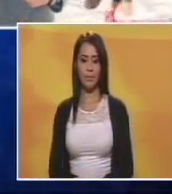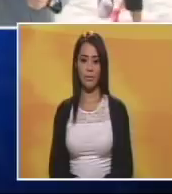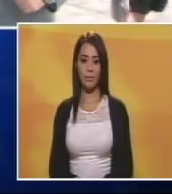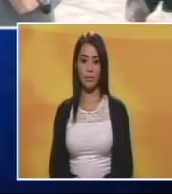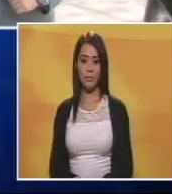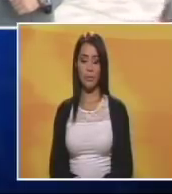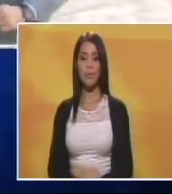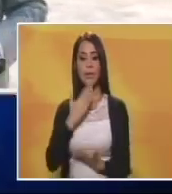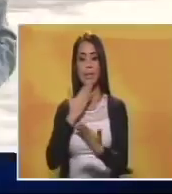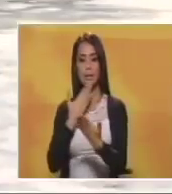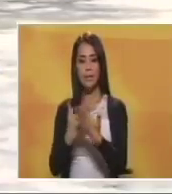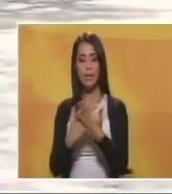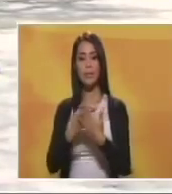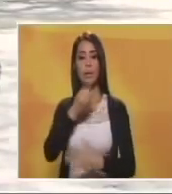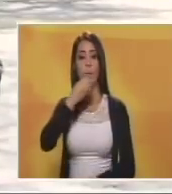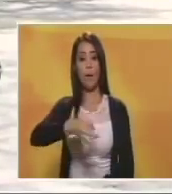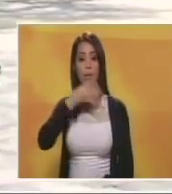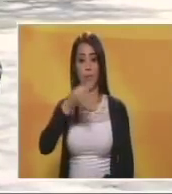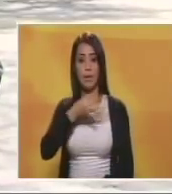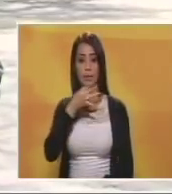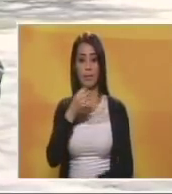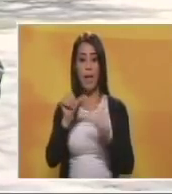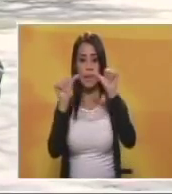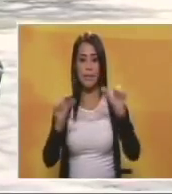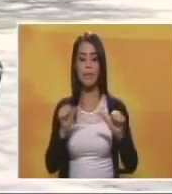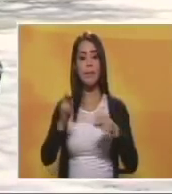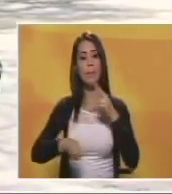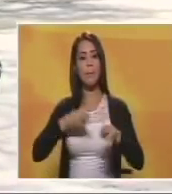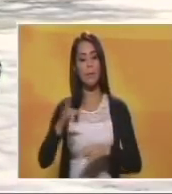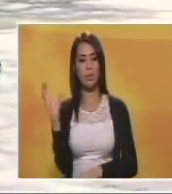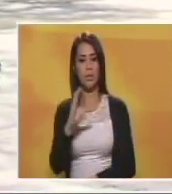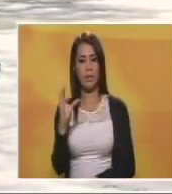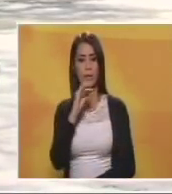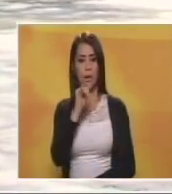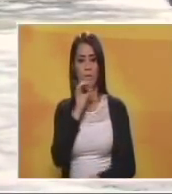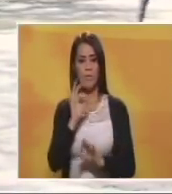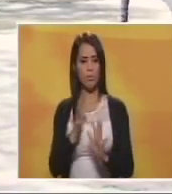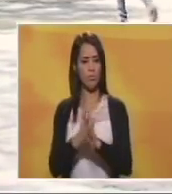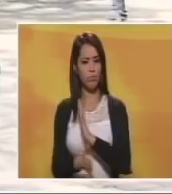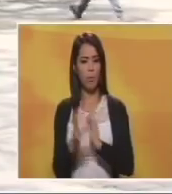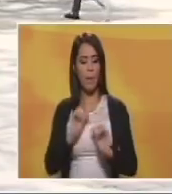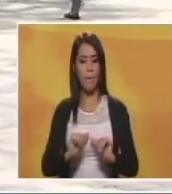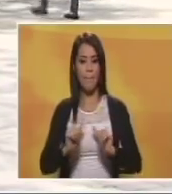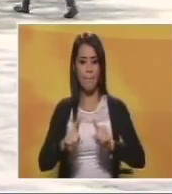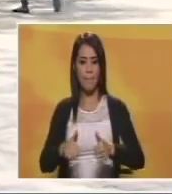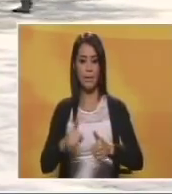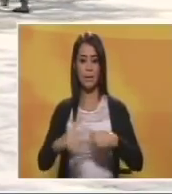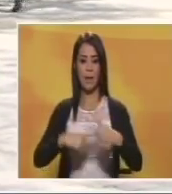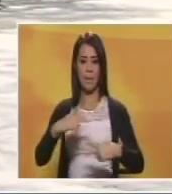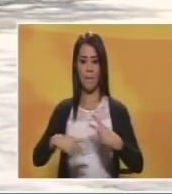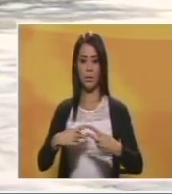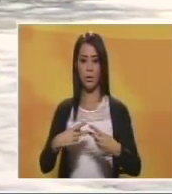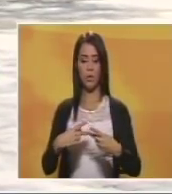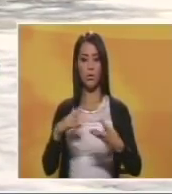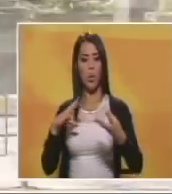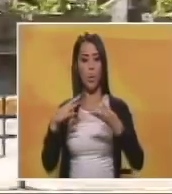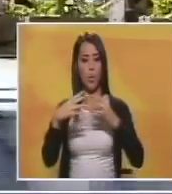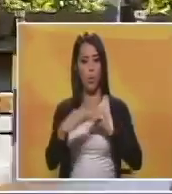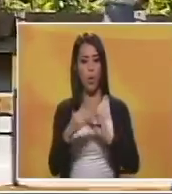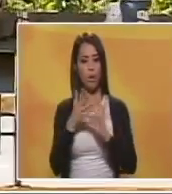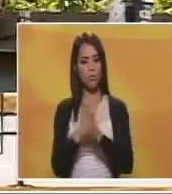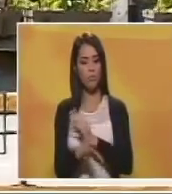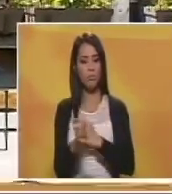Sí, así es, gracias, buenas tardes. El sistema Metro de Caracas informó que ya inició el proceso de adecuación de